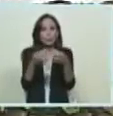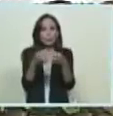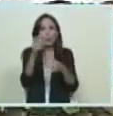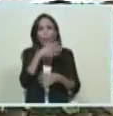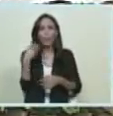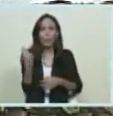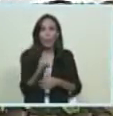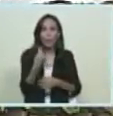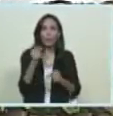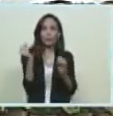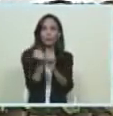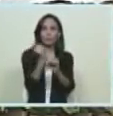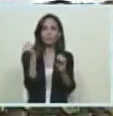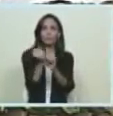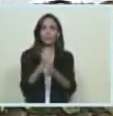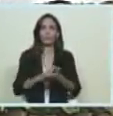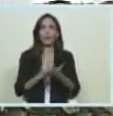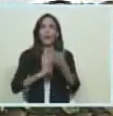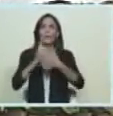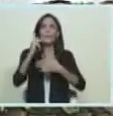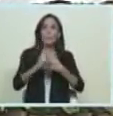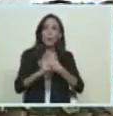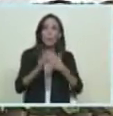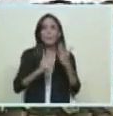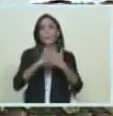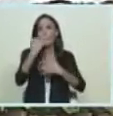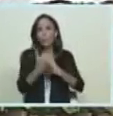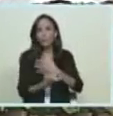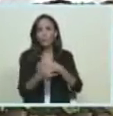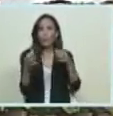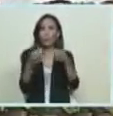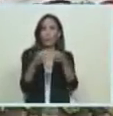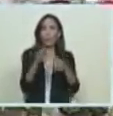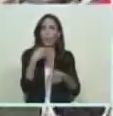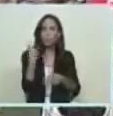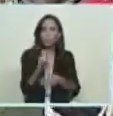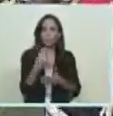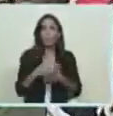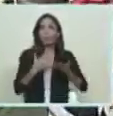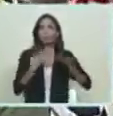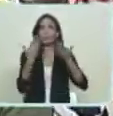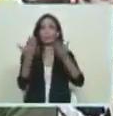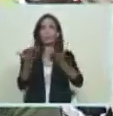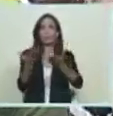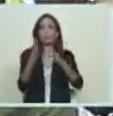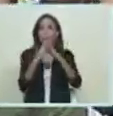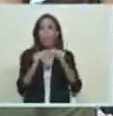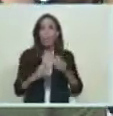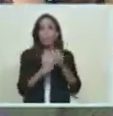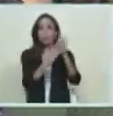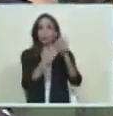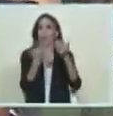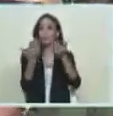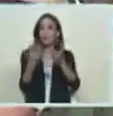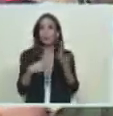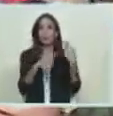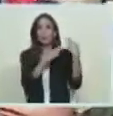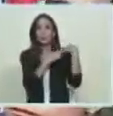movimiento juvenil del Plan Chamba Juvenil. Así que les entrego a ustedes el poder, muchachos, del Plan Chamba